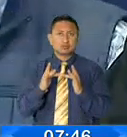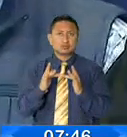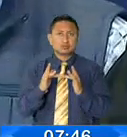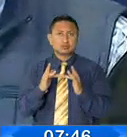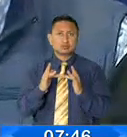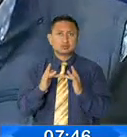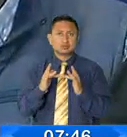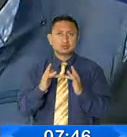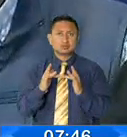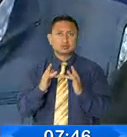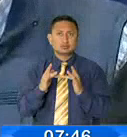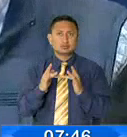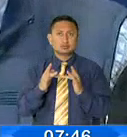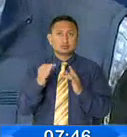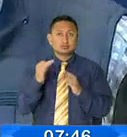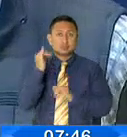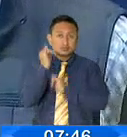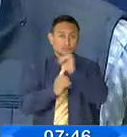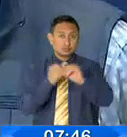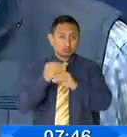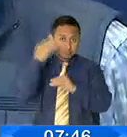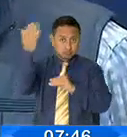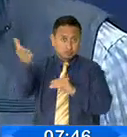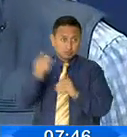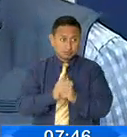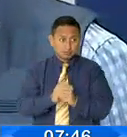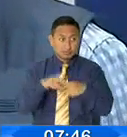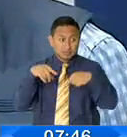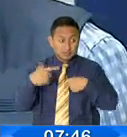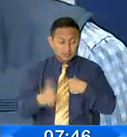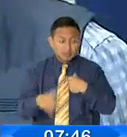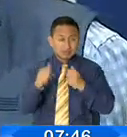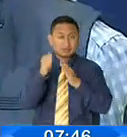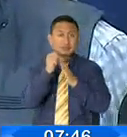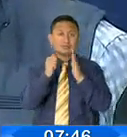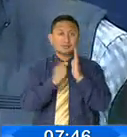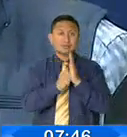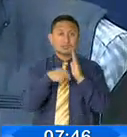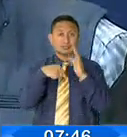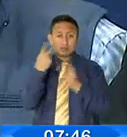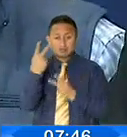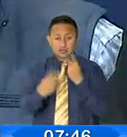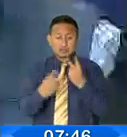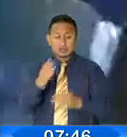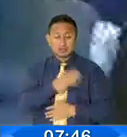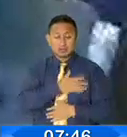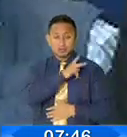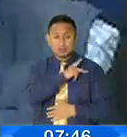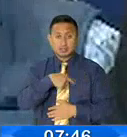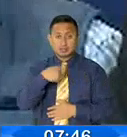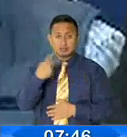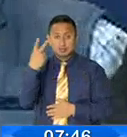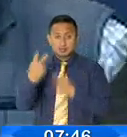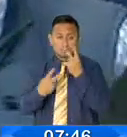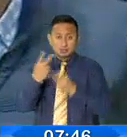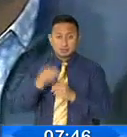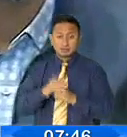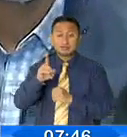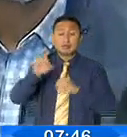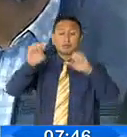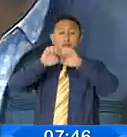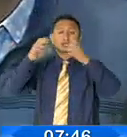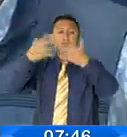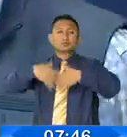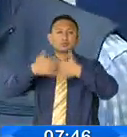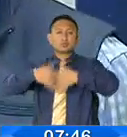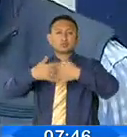con el exterior para armar una agenda de una visita personal a los laboratorios que fabrican